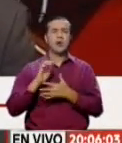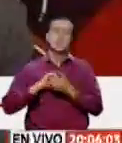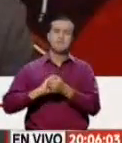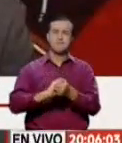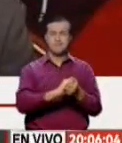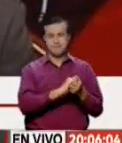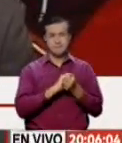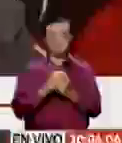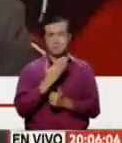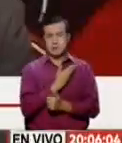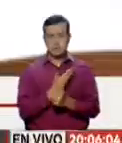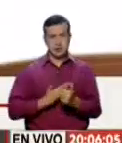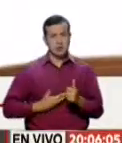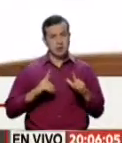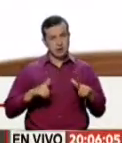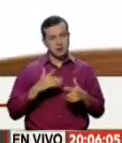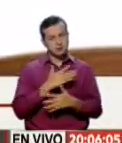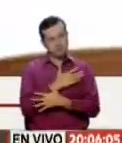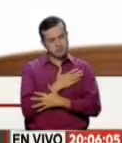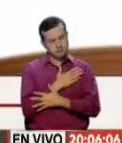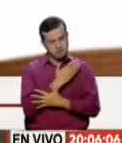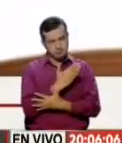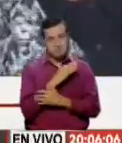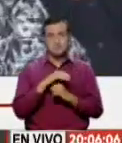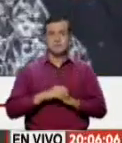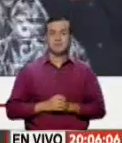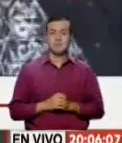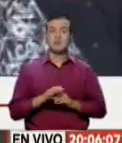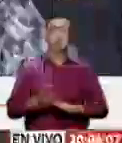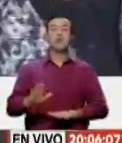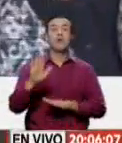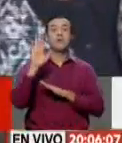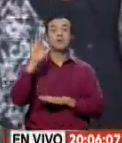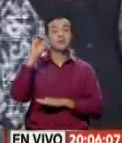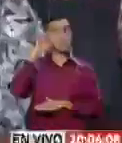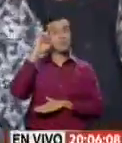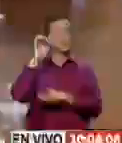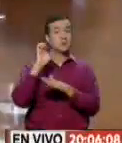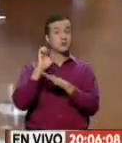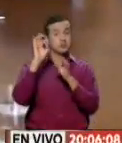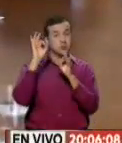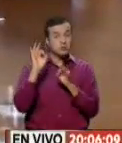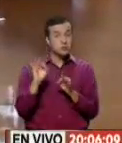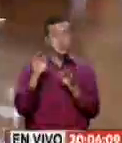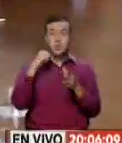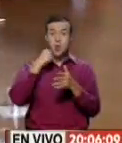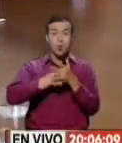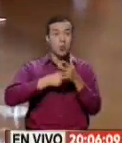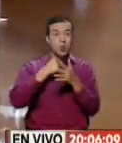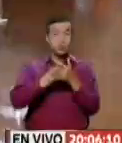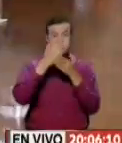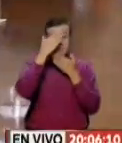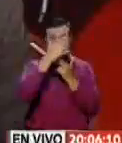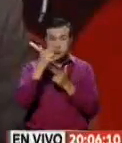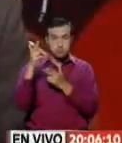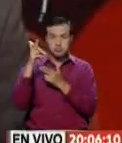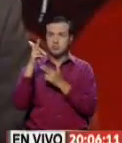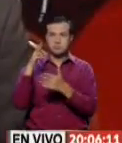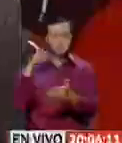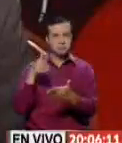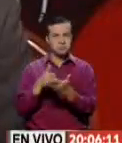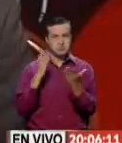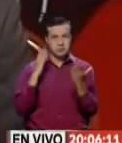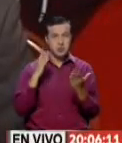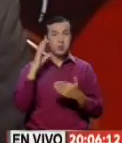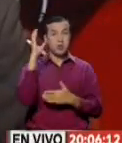del presidente Lenín Moreno también. También destacó el compromiso del gobierno ecuatoriano en la lucha contra el terrorismo. Para